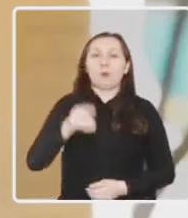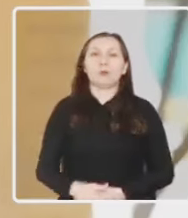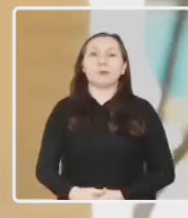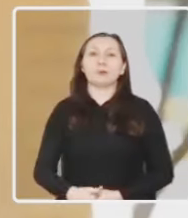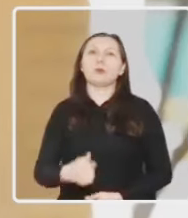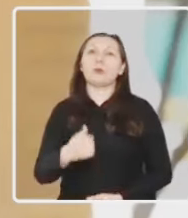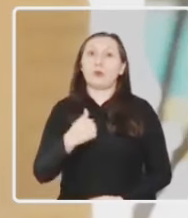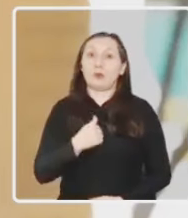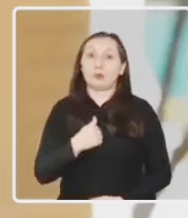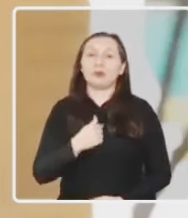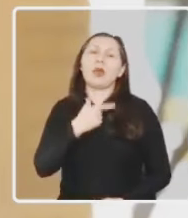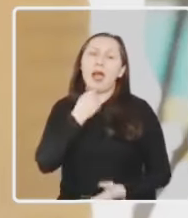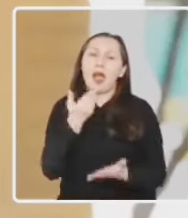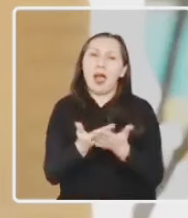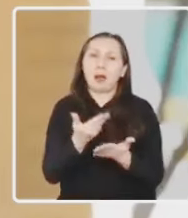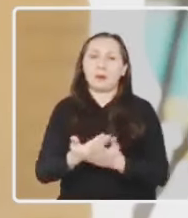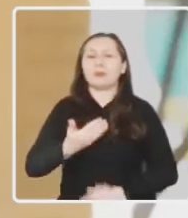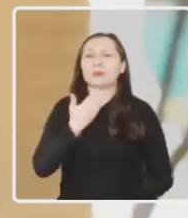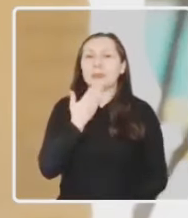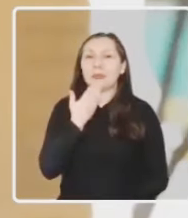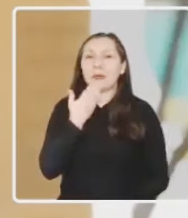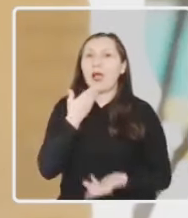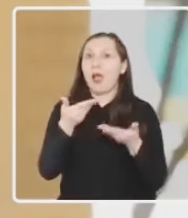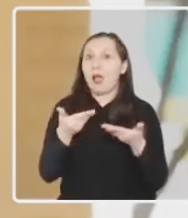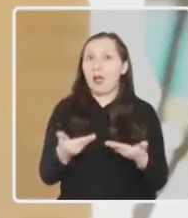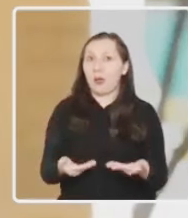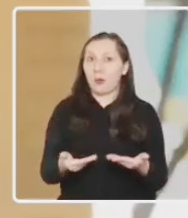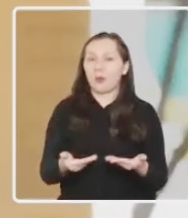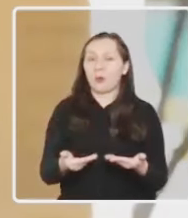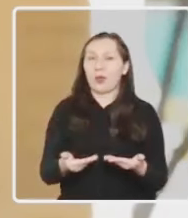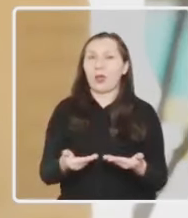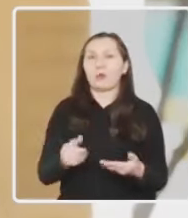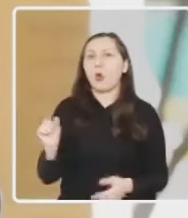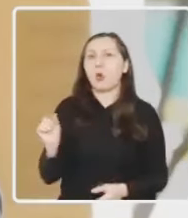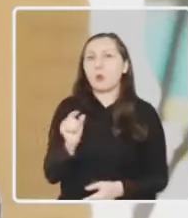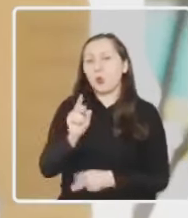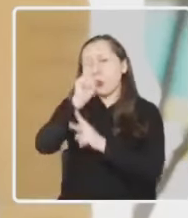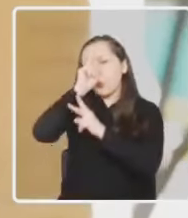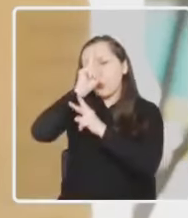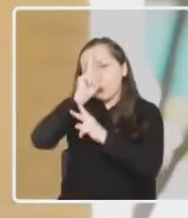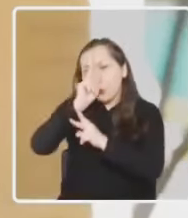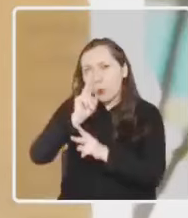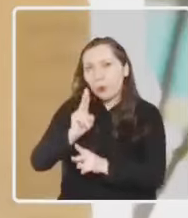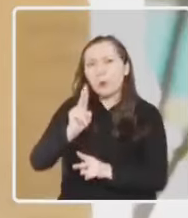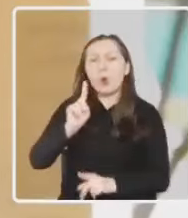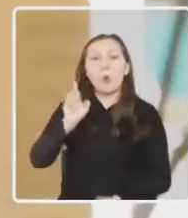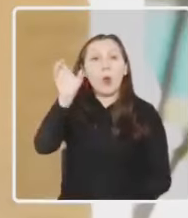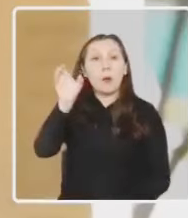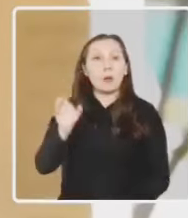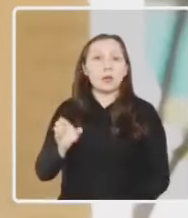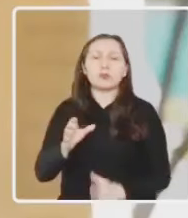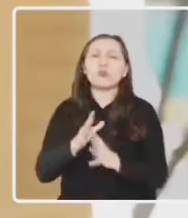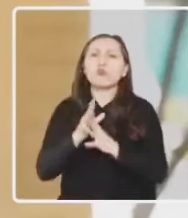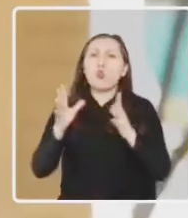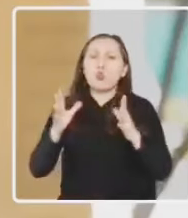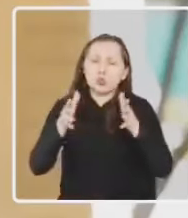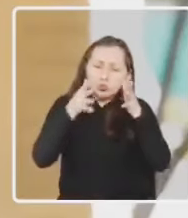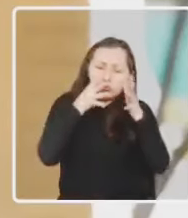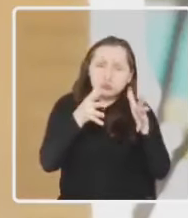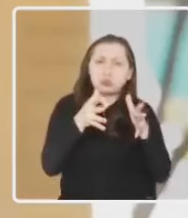Yo quiero aprovechar también esta instancia para hacer un pequeño homenaje a una persona que le dedicó mucho a los